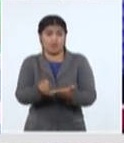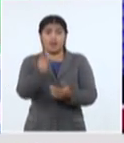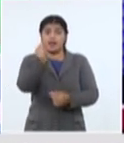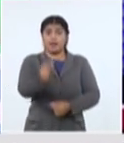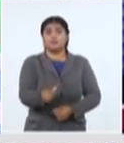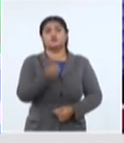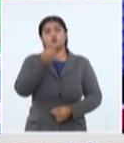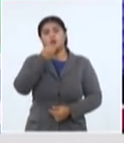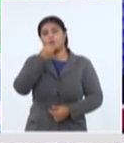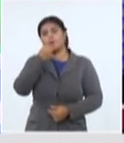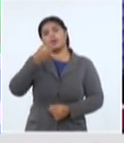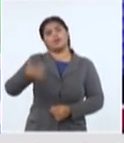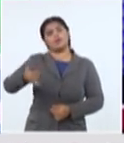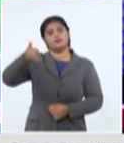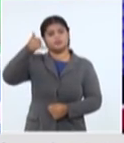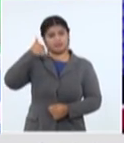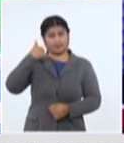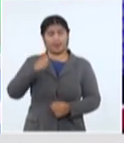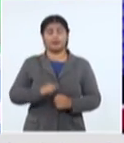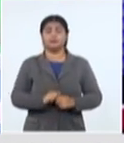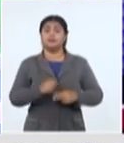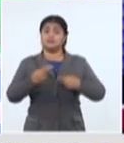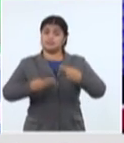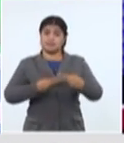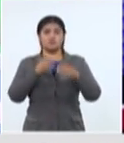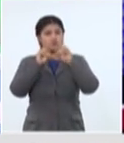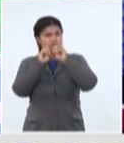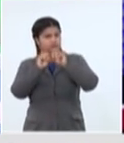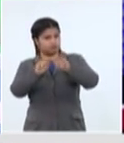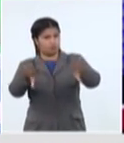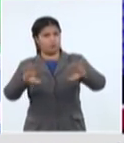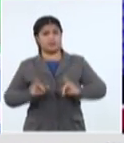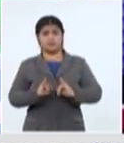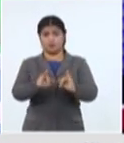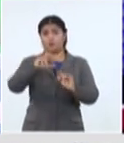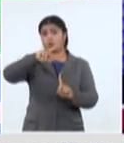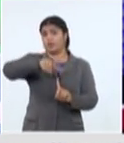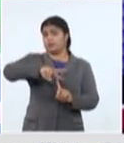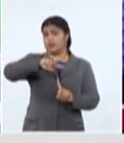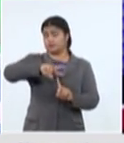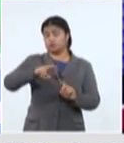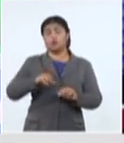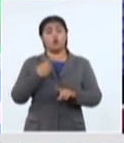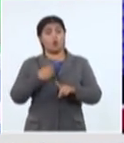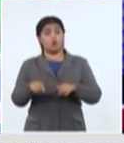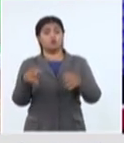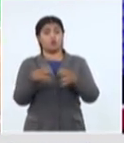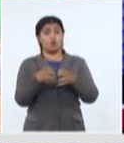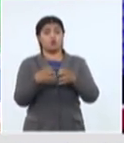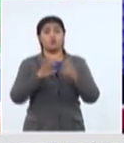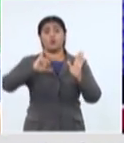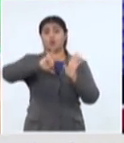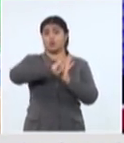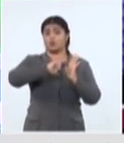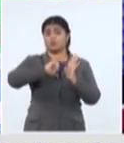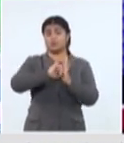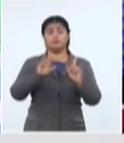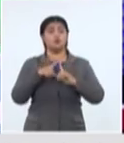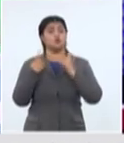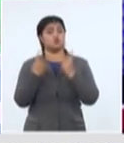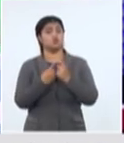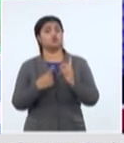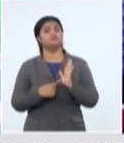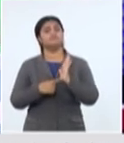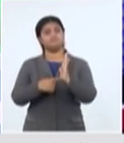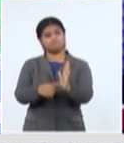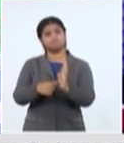población, que se hizo pública, y también grupos de WhatsApp, por donde nosotros estamos ofreciendo orientación y